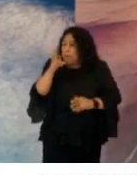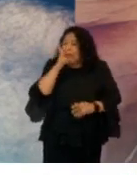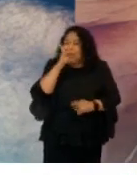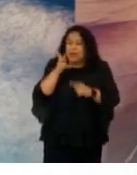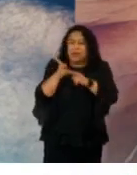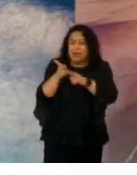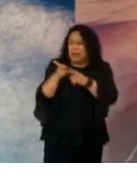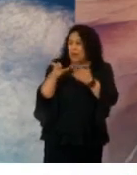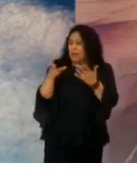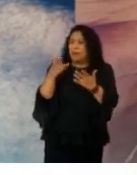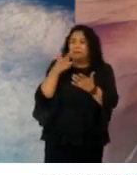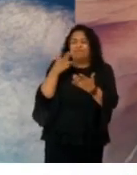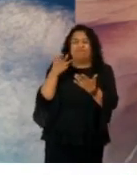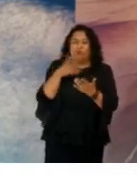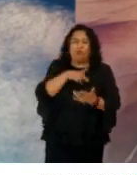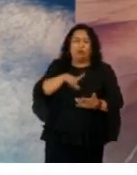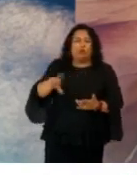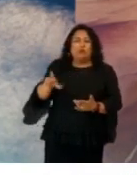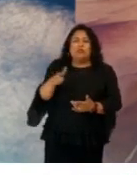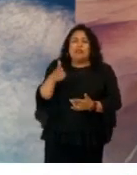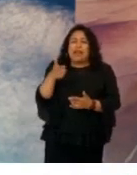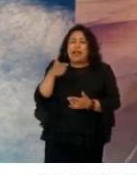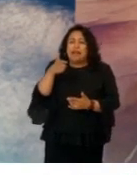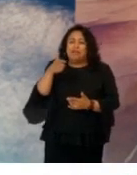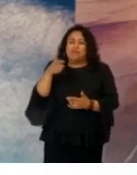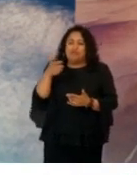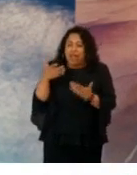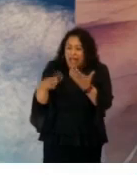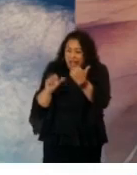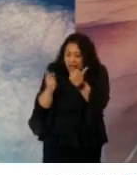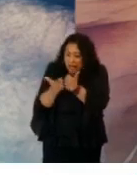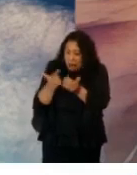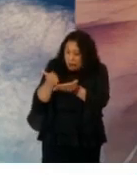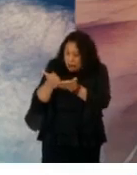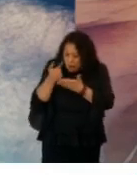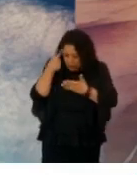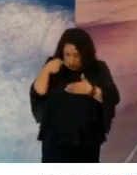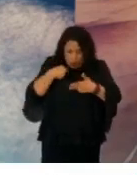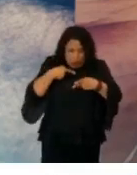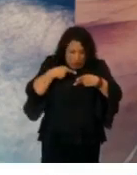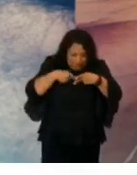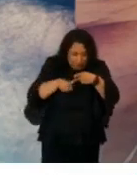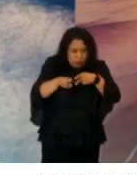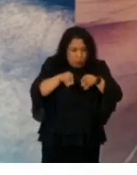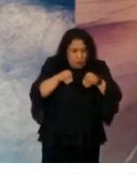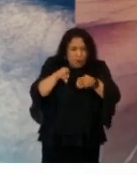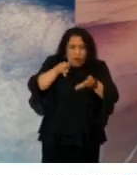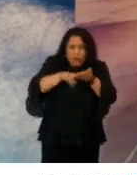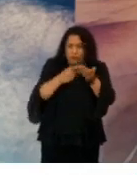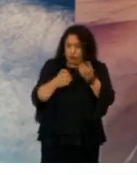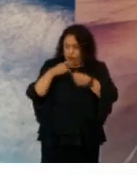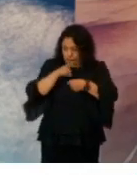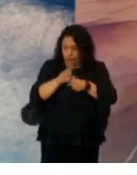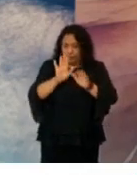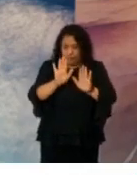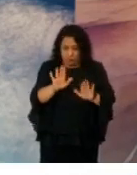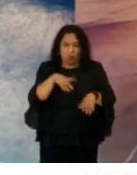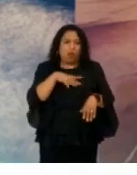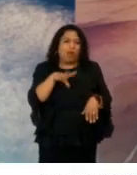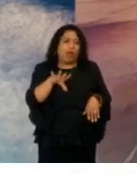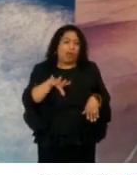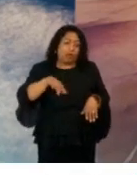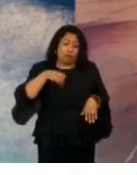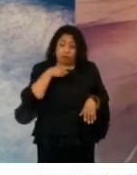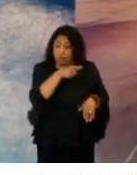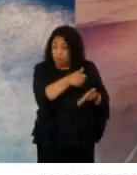las armas, los instrumentos que permiten esa activación dentro de la sociedad? Ahora, voy a abusar con algo